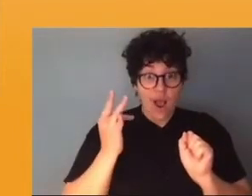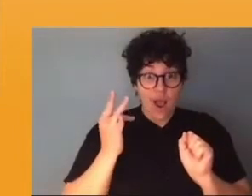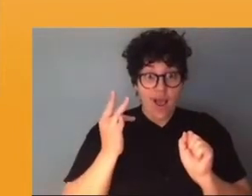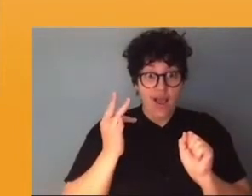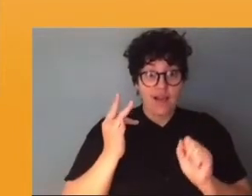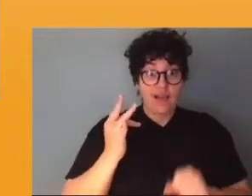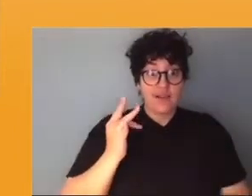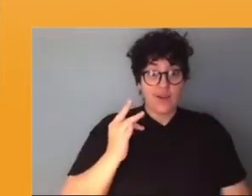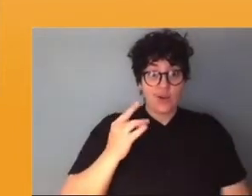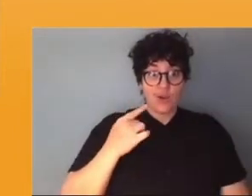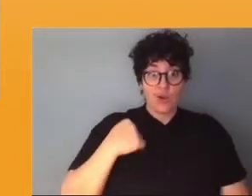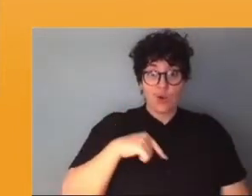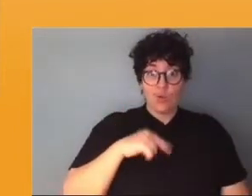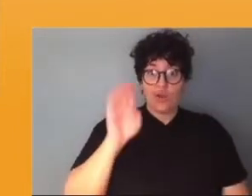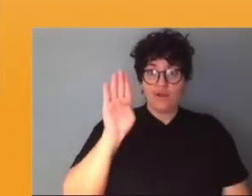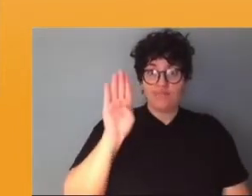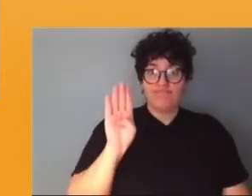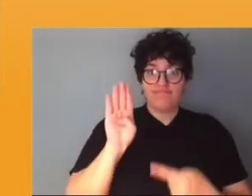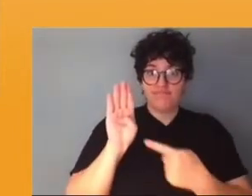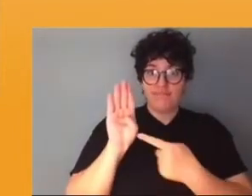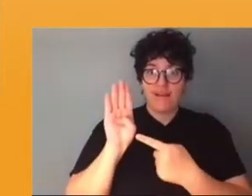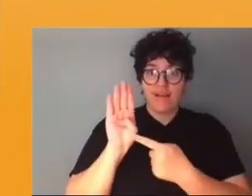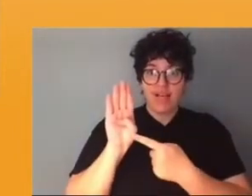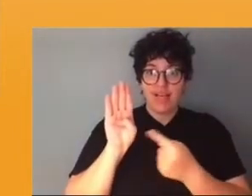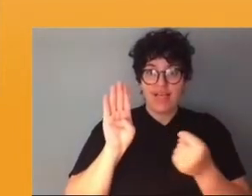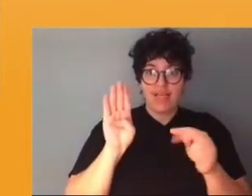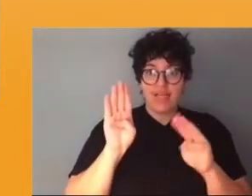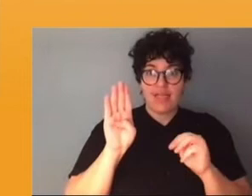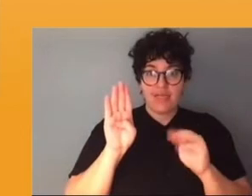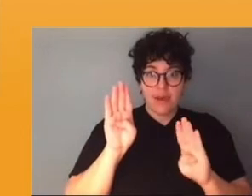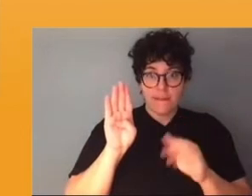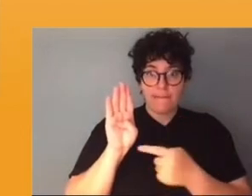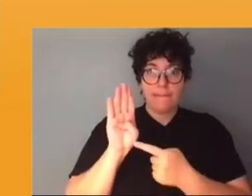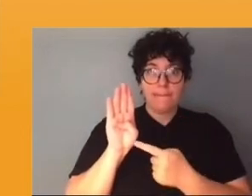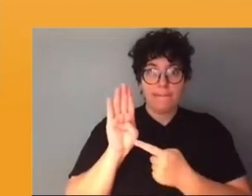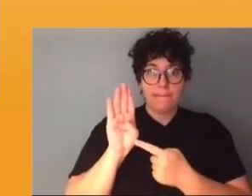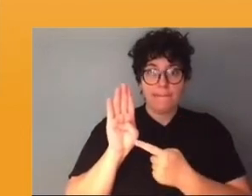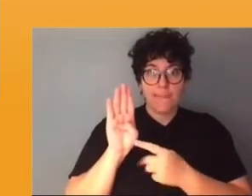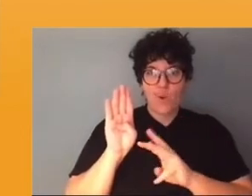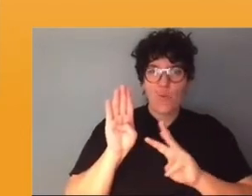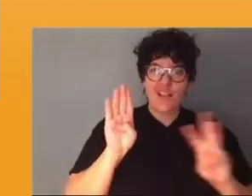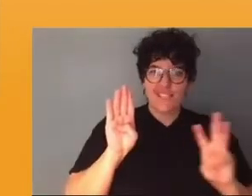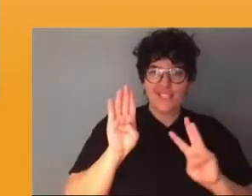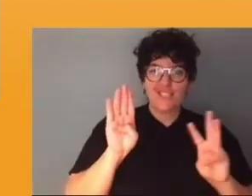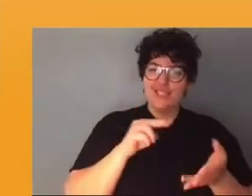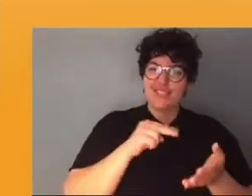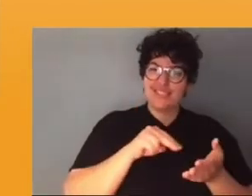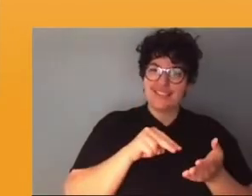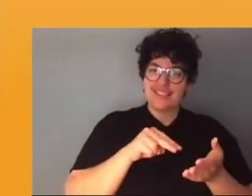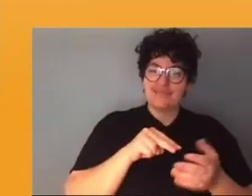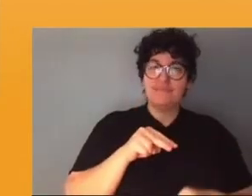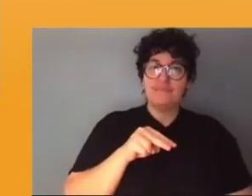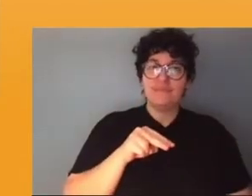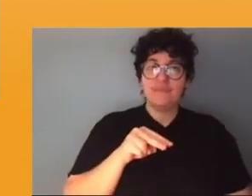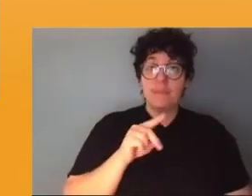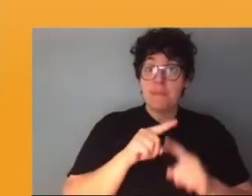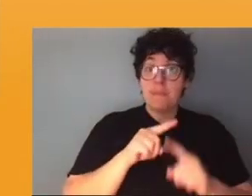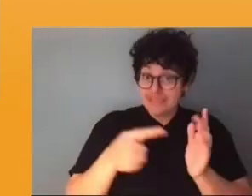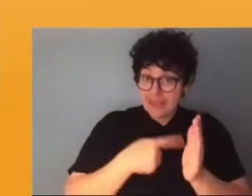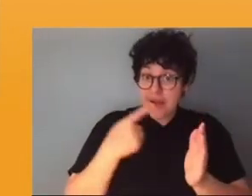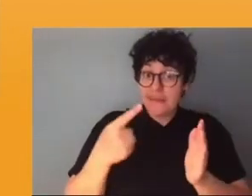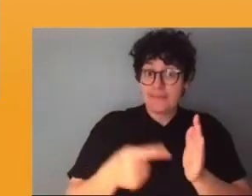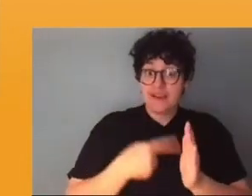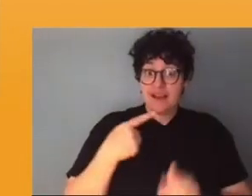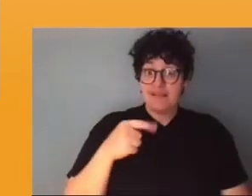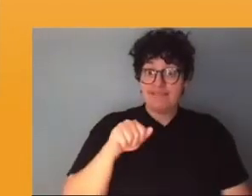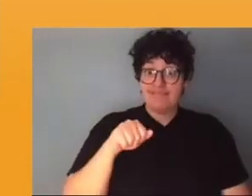normalmente los bailarines mantenemos el pulgar para adentro en el baile más clásico, pero